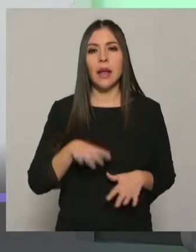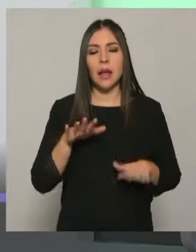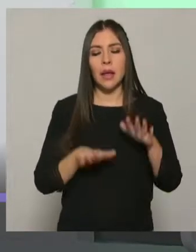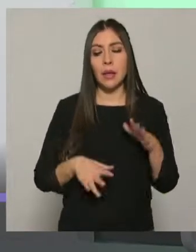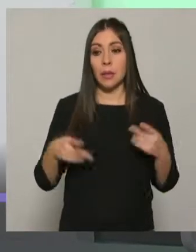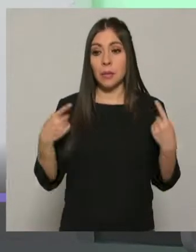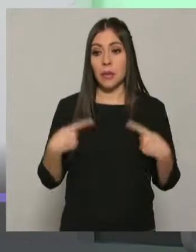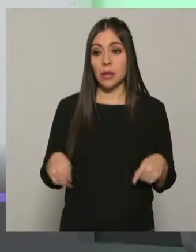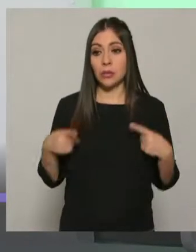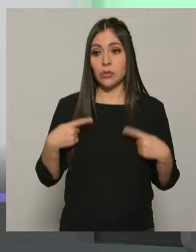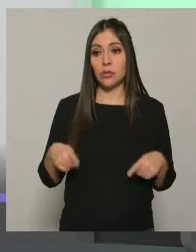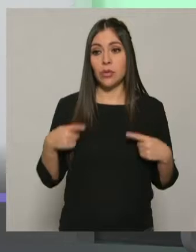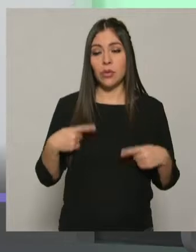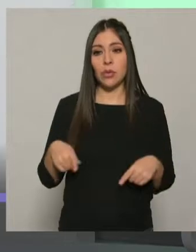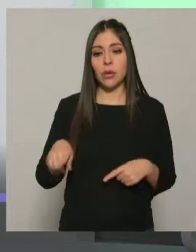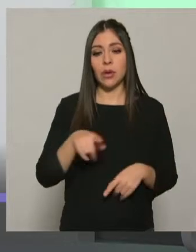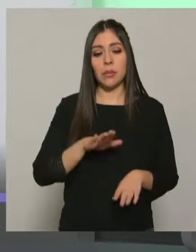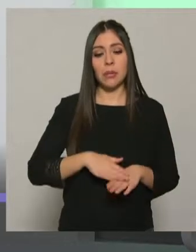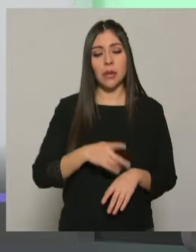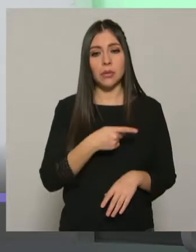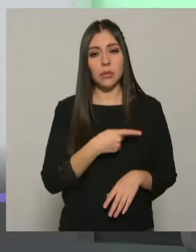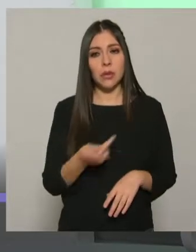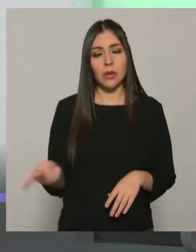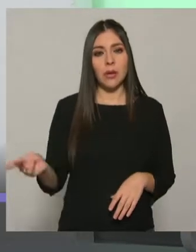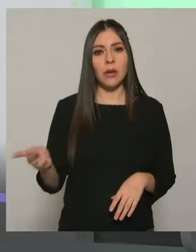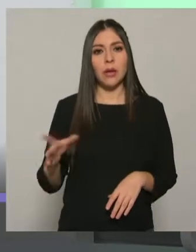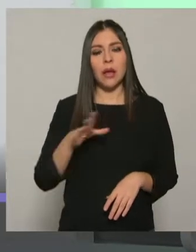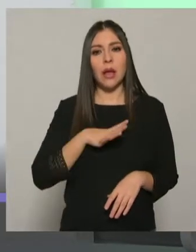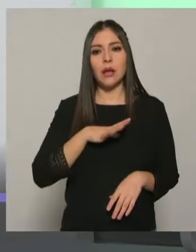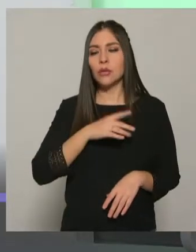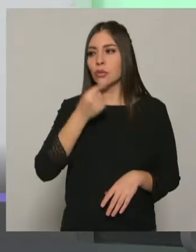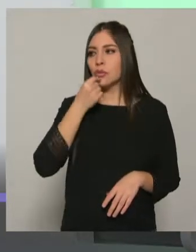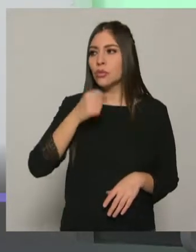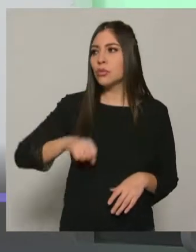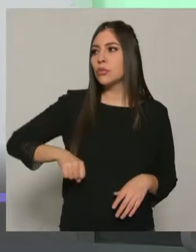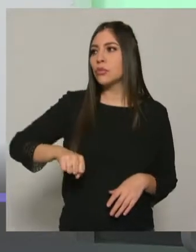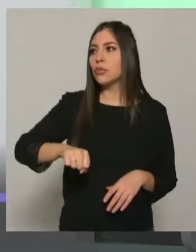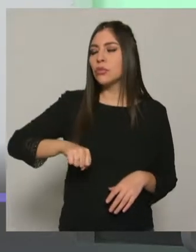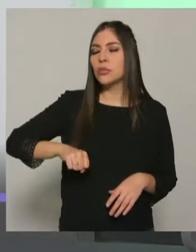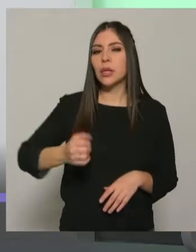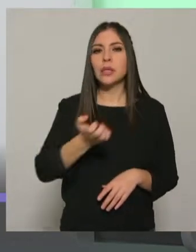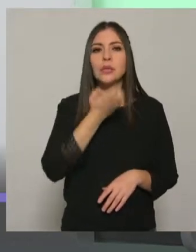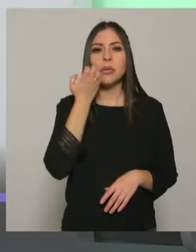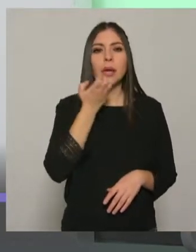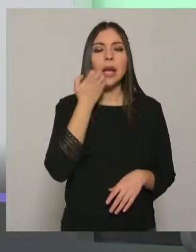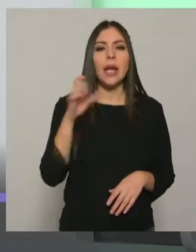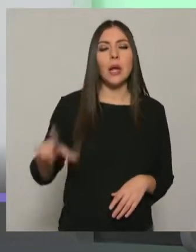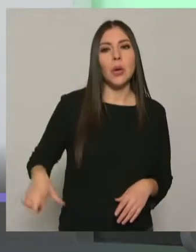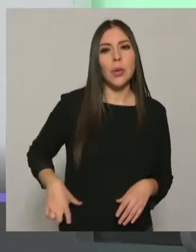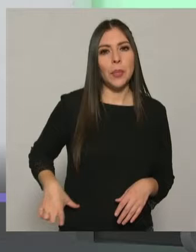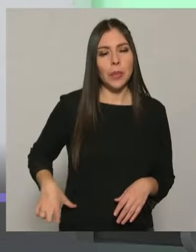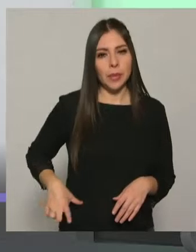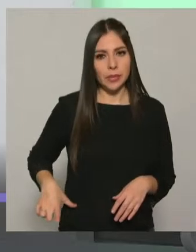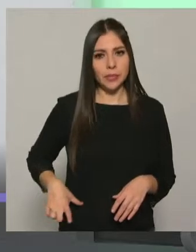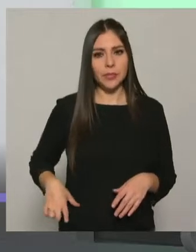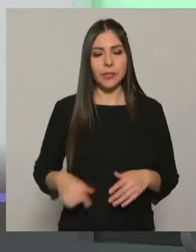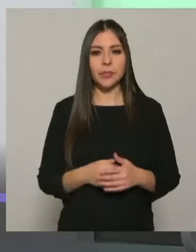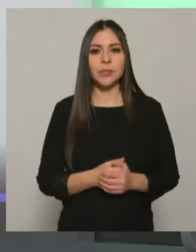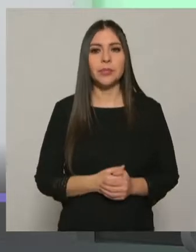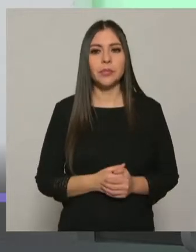personas de bajos recursos son las que llevan sus niños a escuelas públicas. Entonces este programa